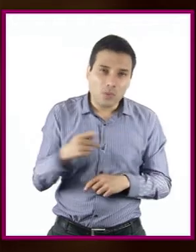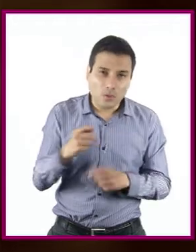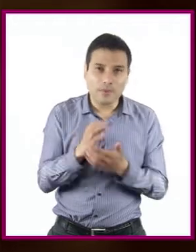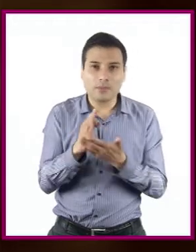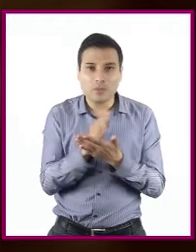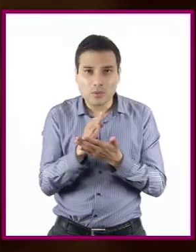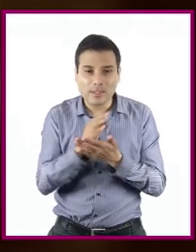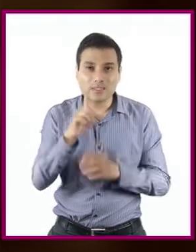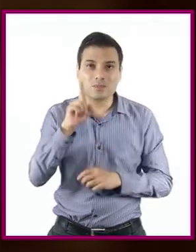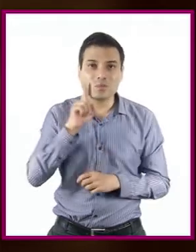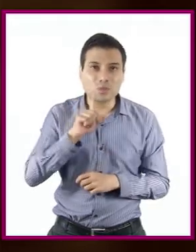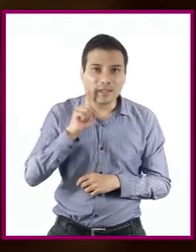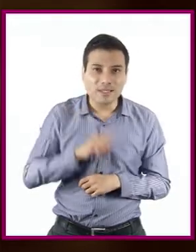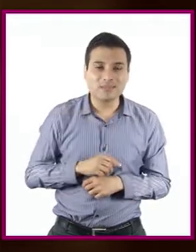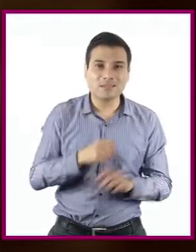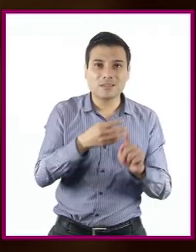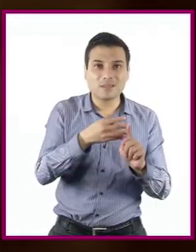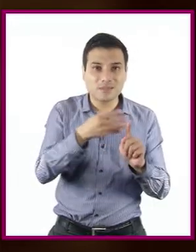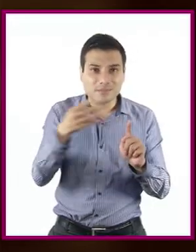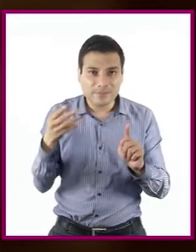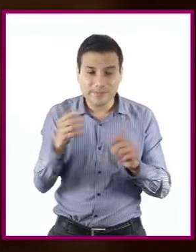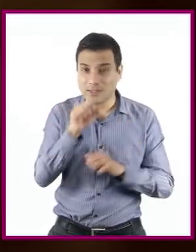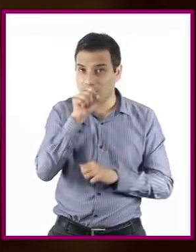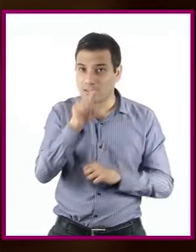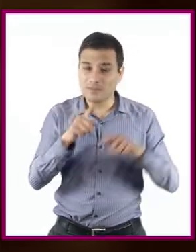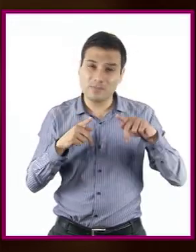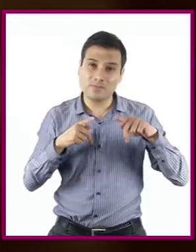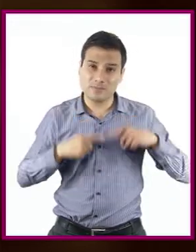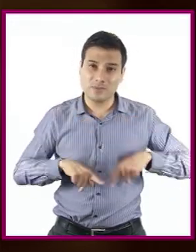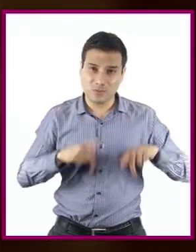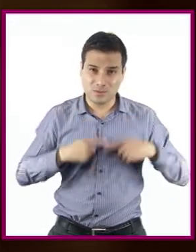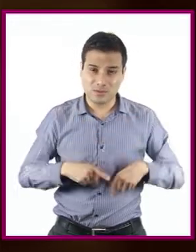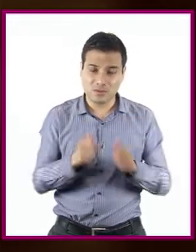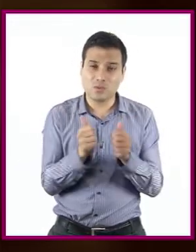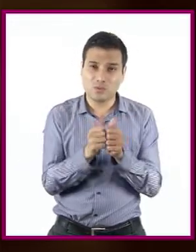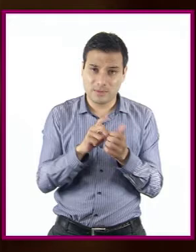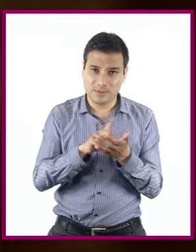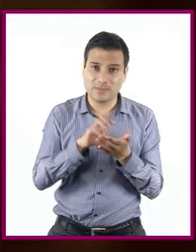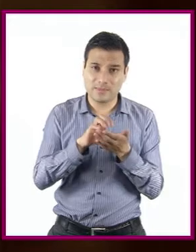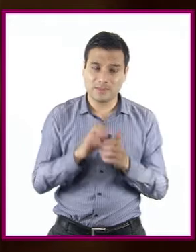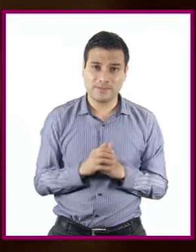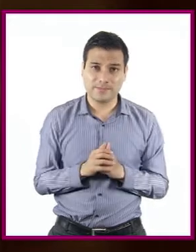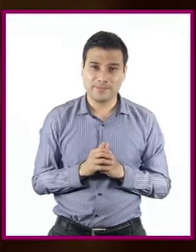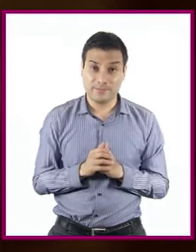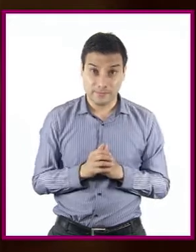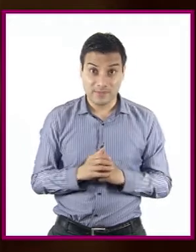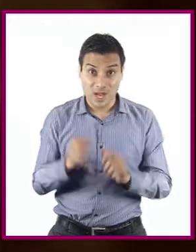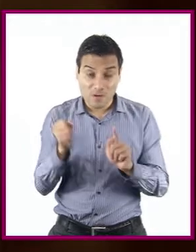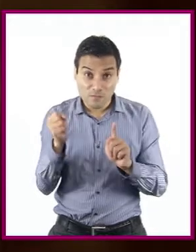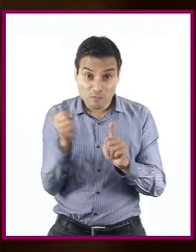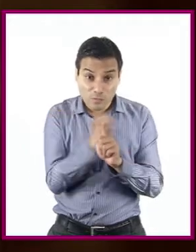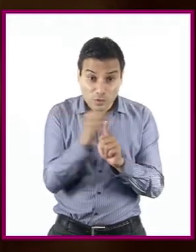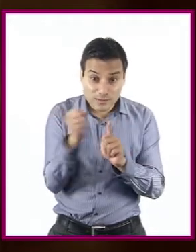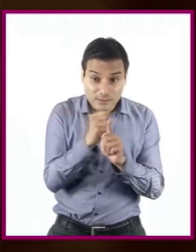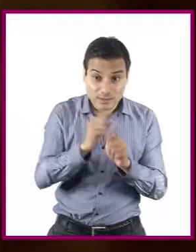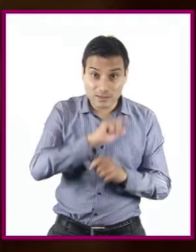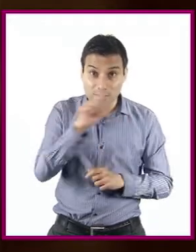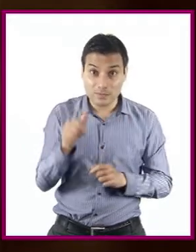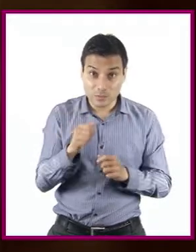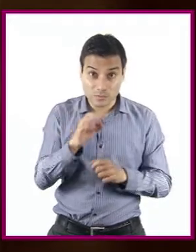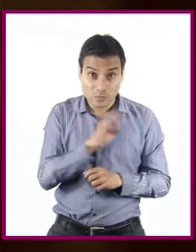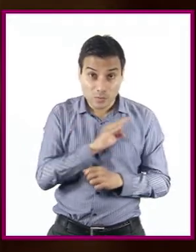mujeres, comunidad LGBTI y personas con discapacidad. La violencia contra ellas limita su acceso seguro